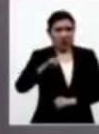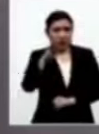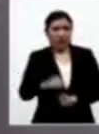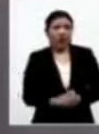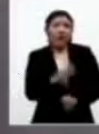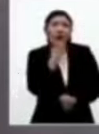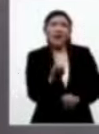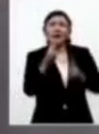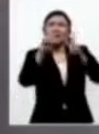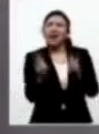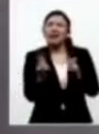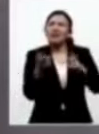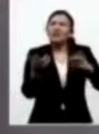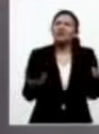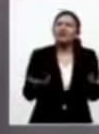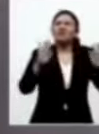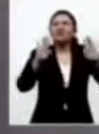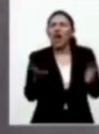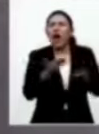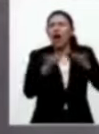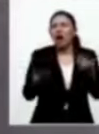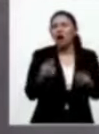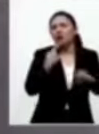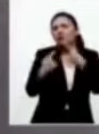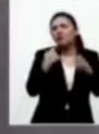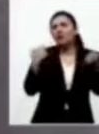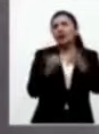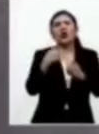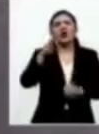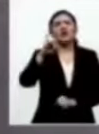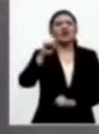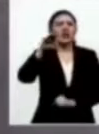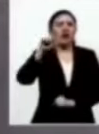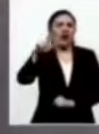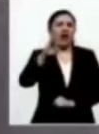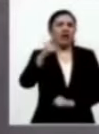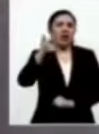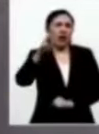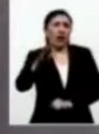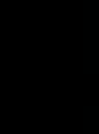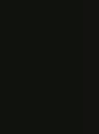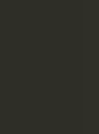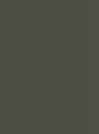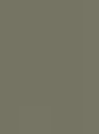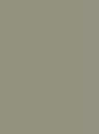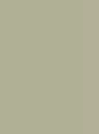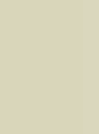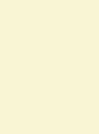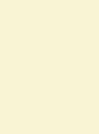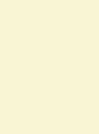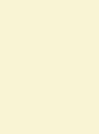y este tema ya está viéndose en la Fiscalía General de la República. Yo no tengo nada.